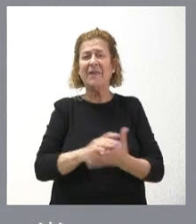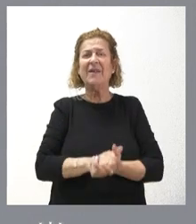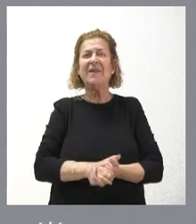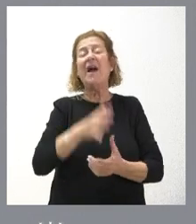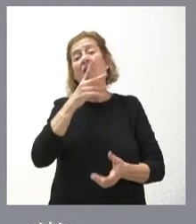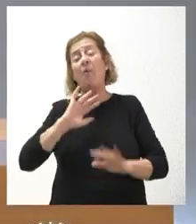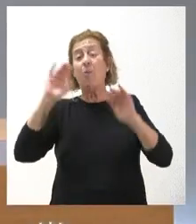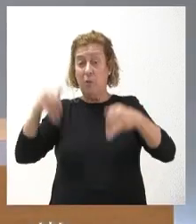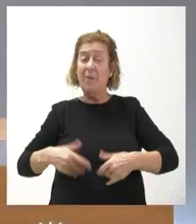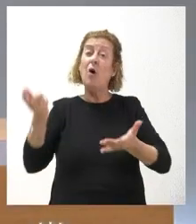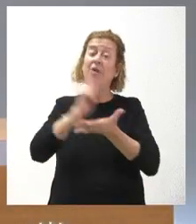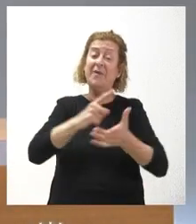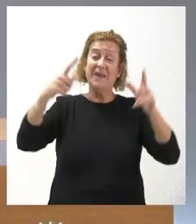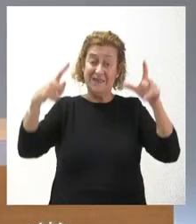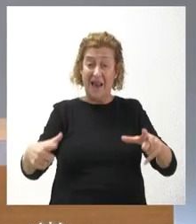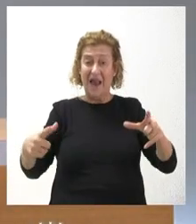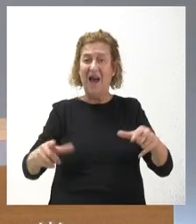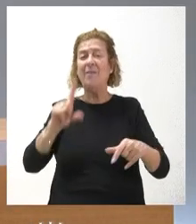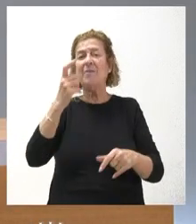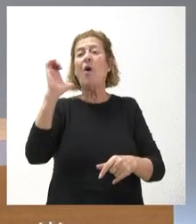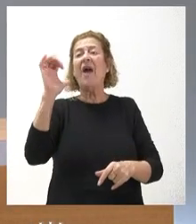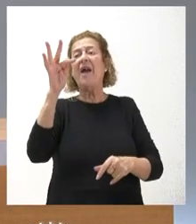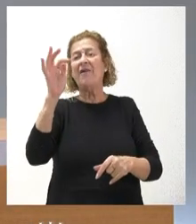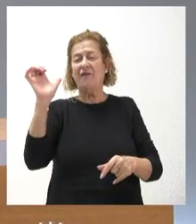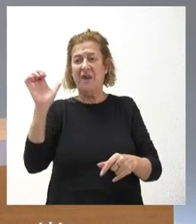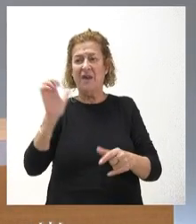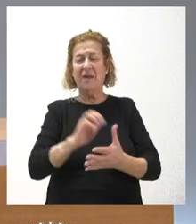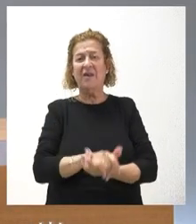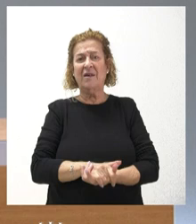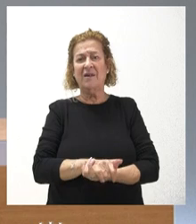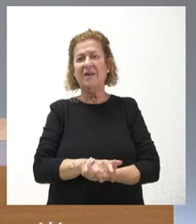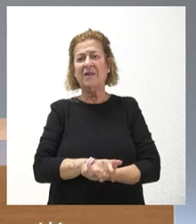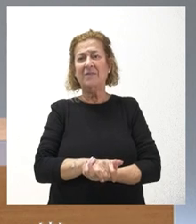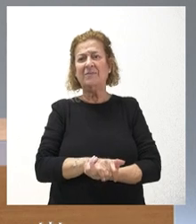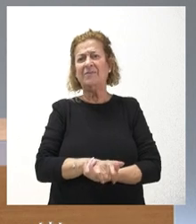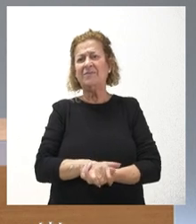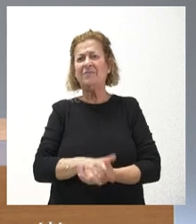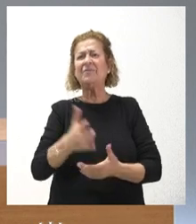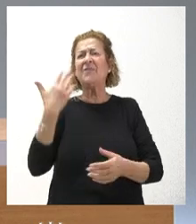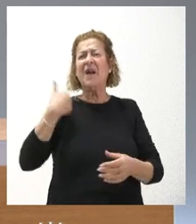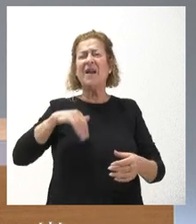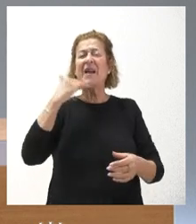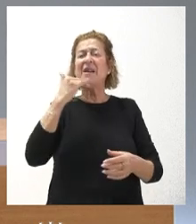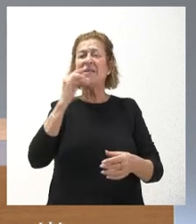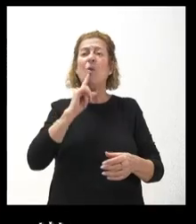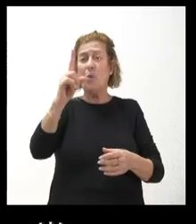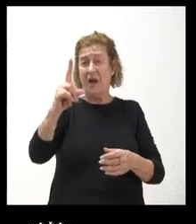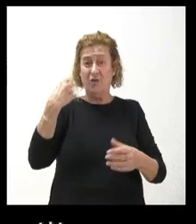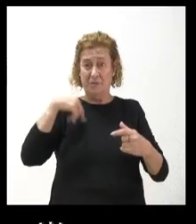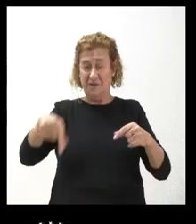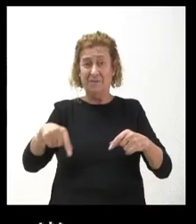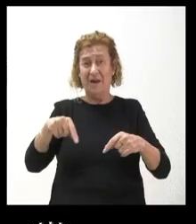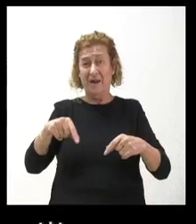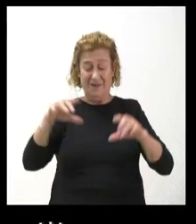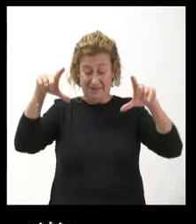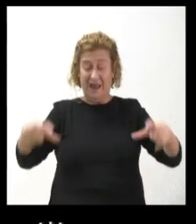vuelta a la sala en primer lugar F Hola buenas eh hace casi justo un año estábamos en esta misma Rueda